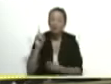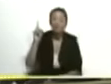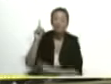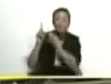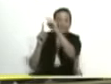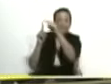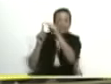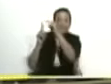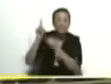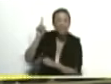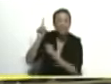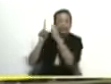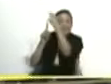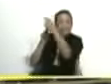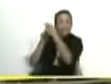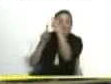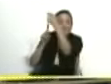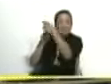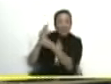Ahí estaba el sol.